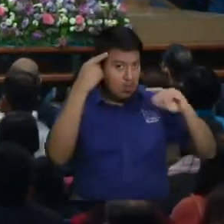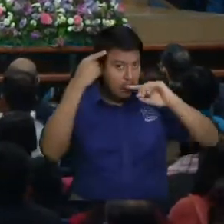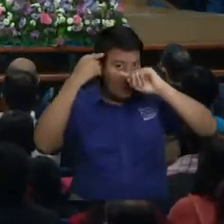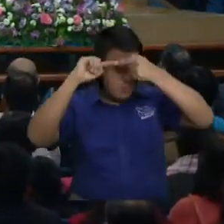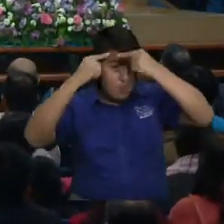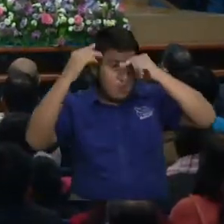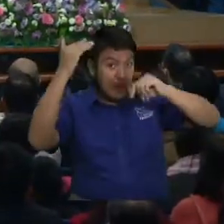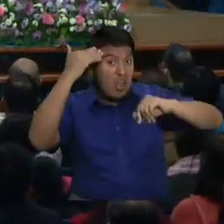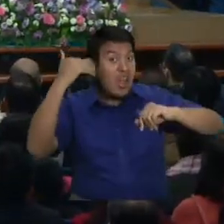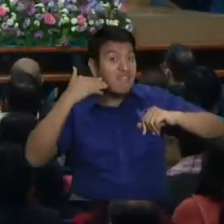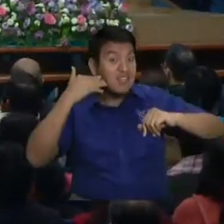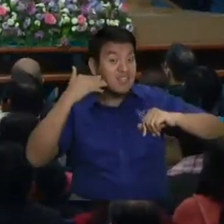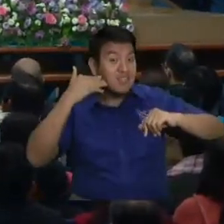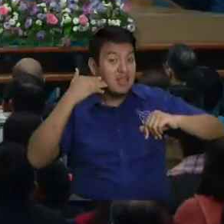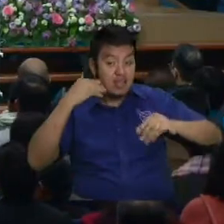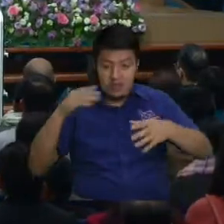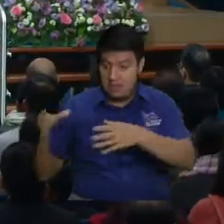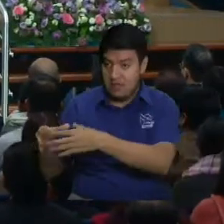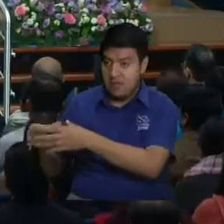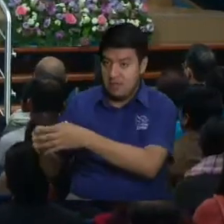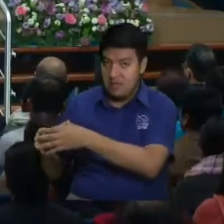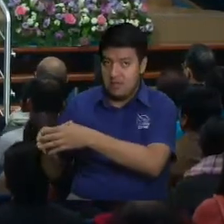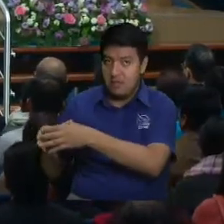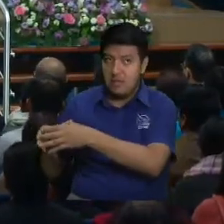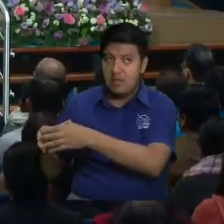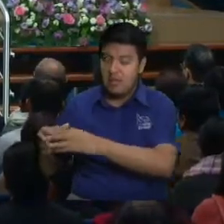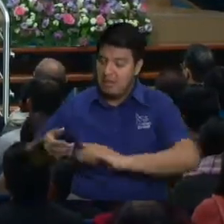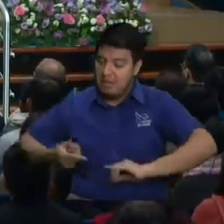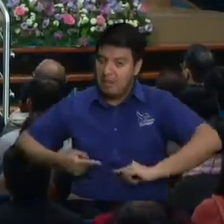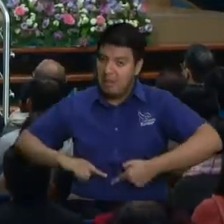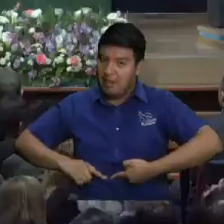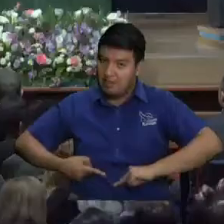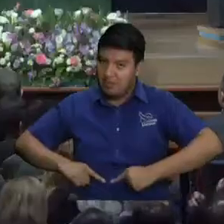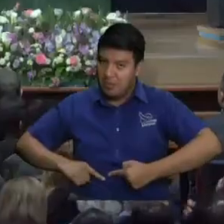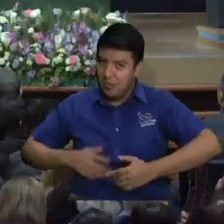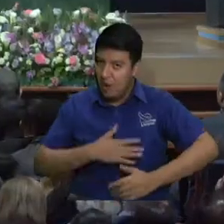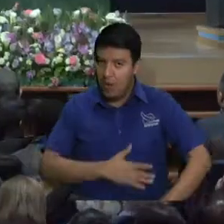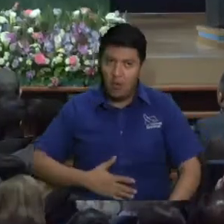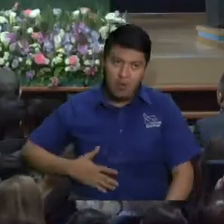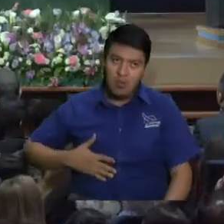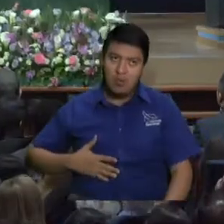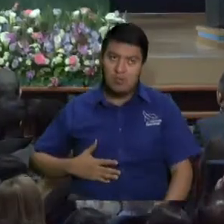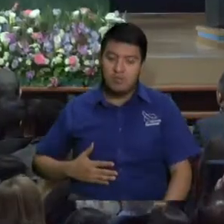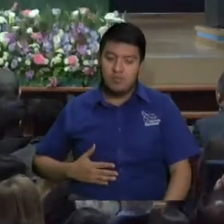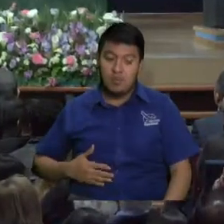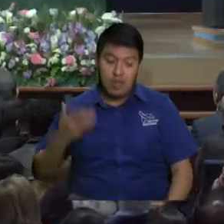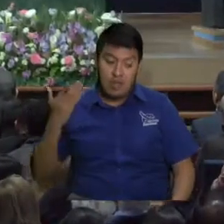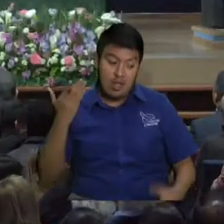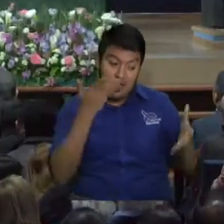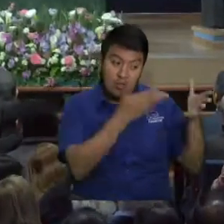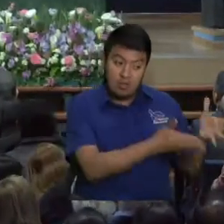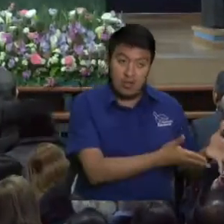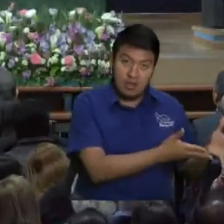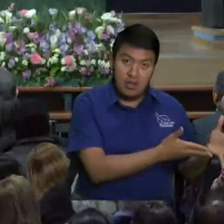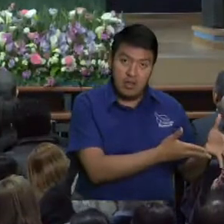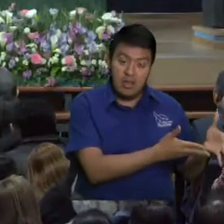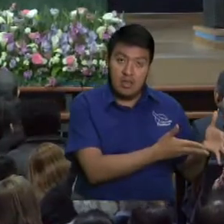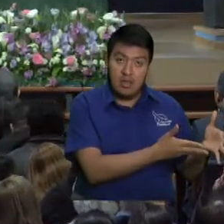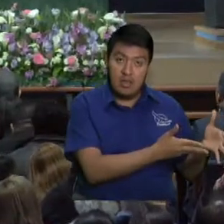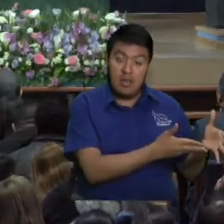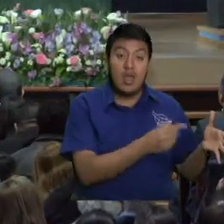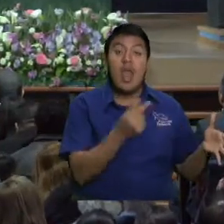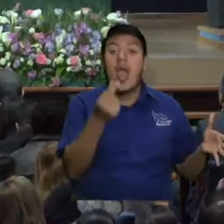A estas 50 les vamos a dar una pastilla y a estas también. No, lo único que las pastillas que le